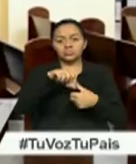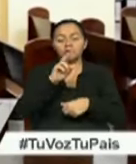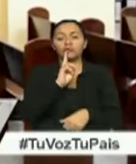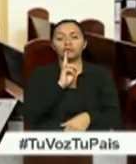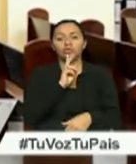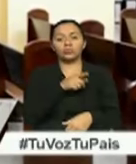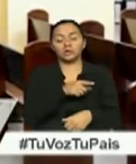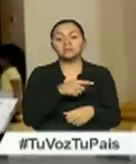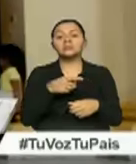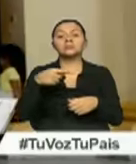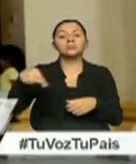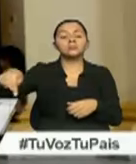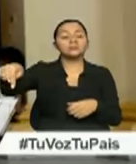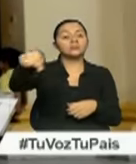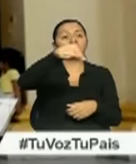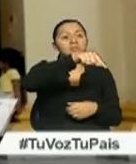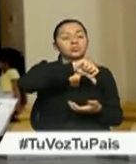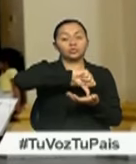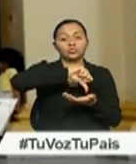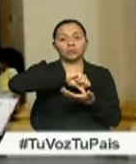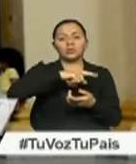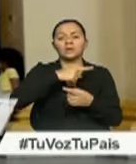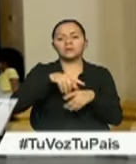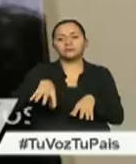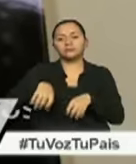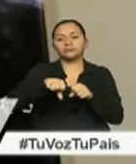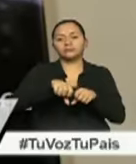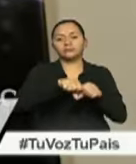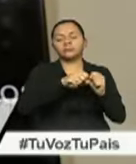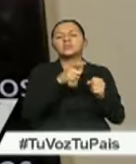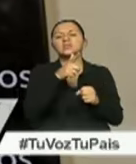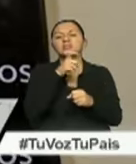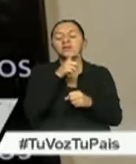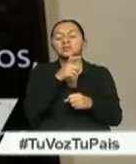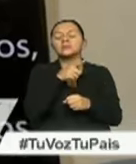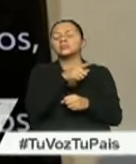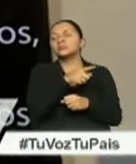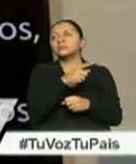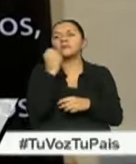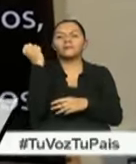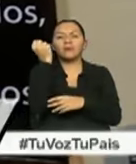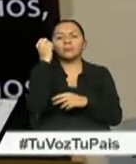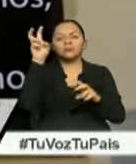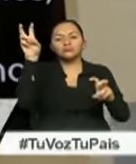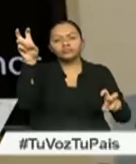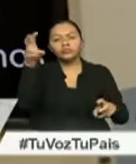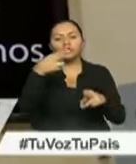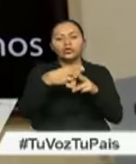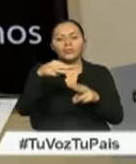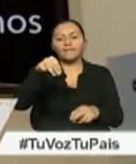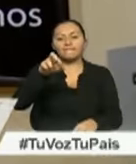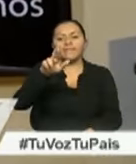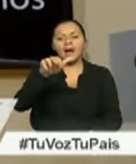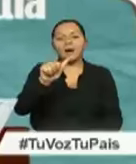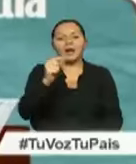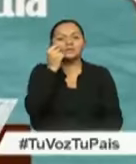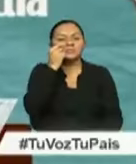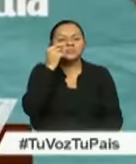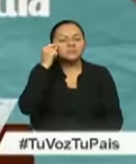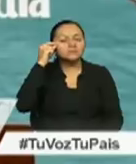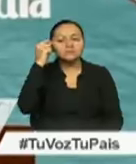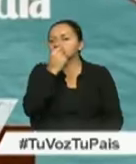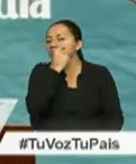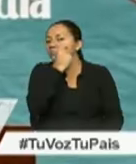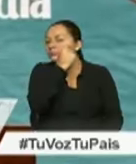el que las periferias de las principales ciudades están tomadas por la Mara Salvatrucha, Barrio 18 y otras bandas de pandilleros y narcotraficantes, así